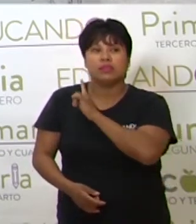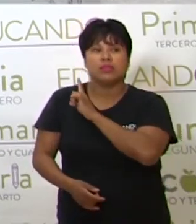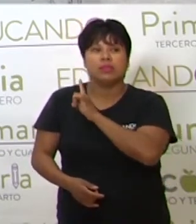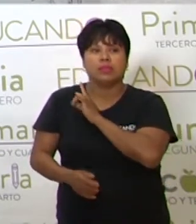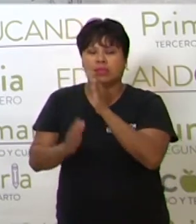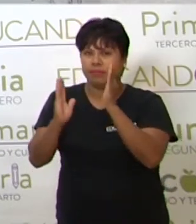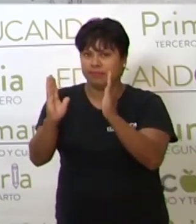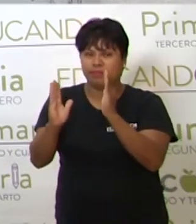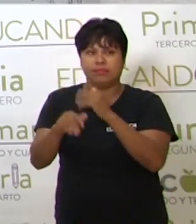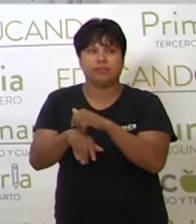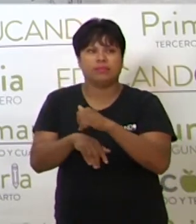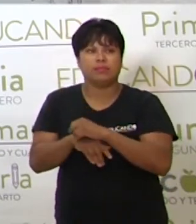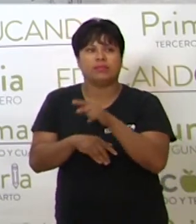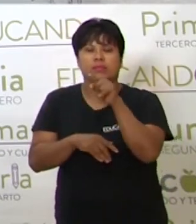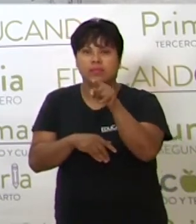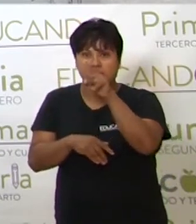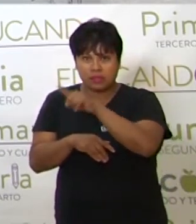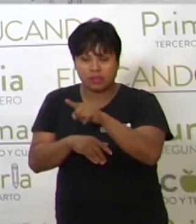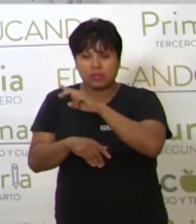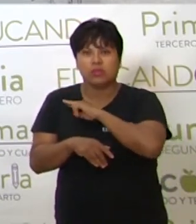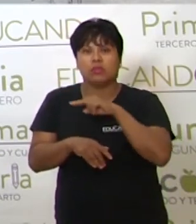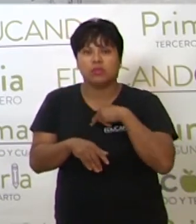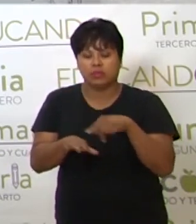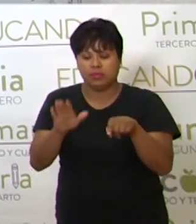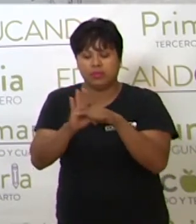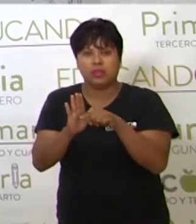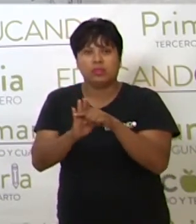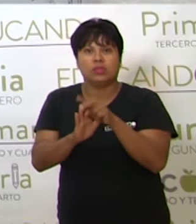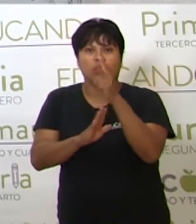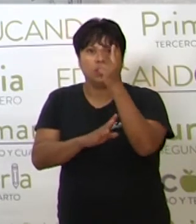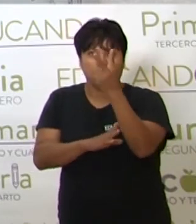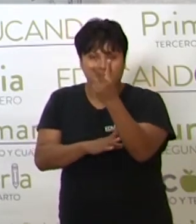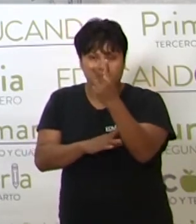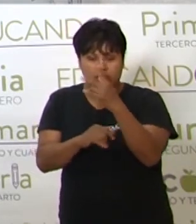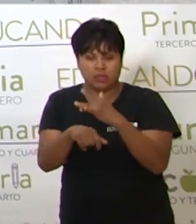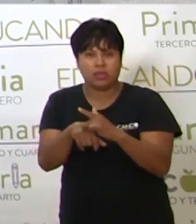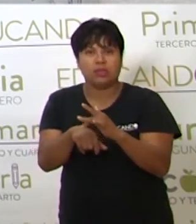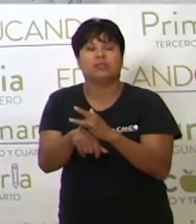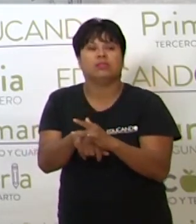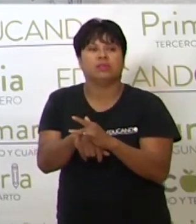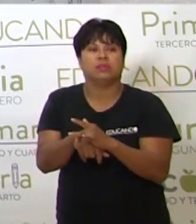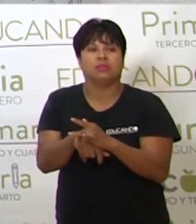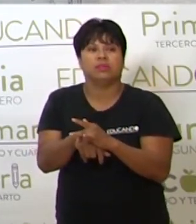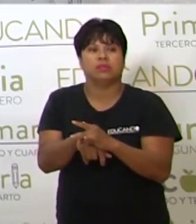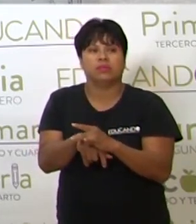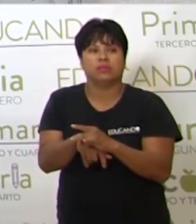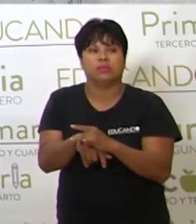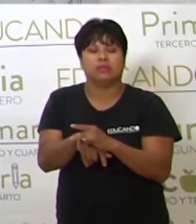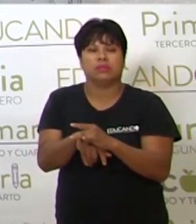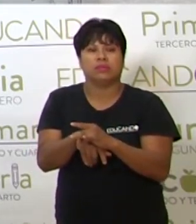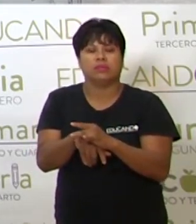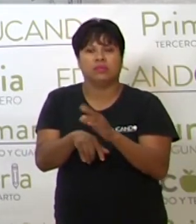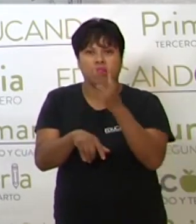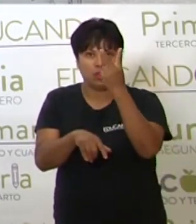fracción y aquí le vamos a restar 2 quesos que sería 1